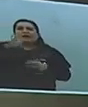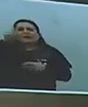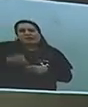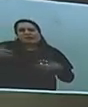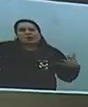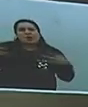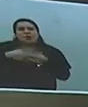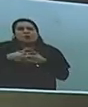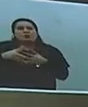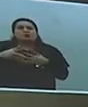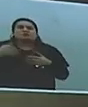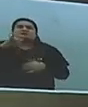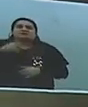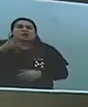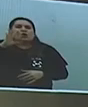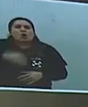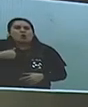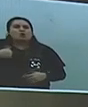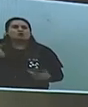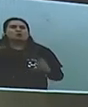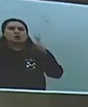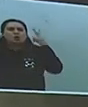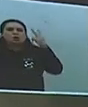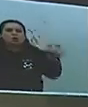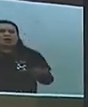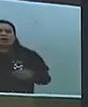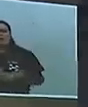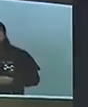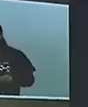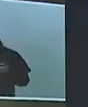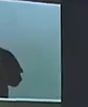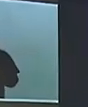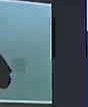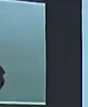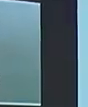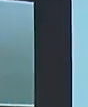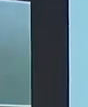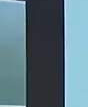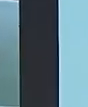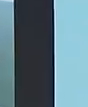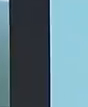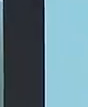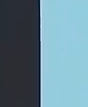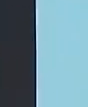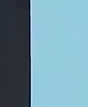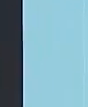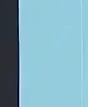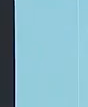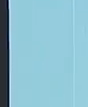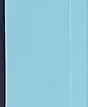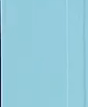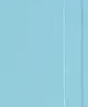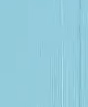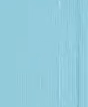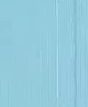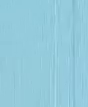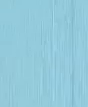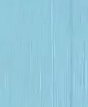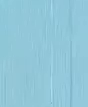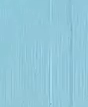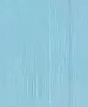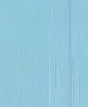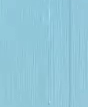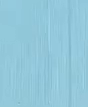Muy bien, tiene razón Laura Alonso. Por eso, un periodista de La Nación Más, el canal de Mauricio Macri, le hacía una nota, una entrevista a